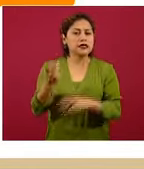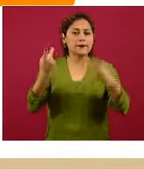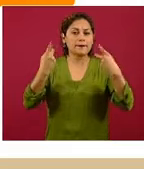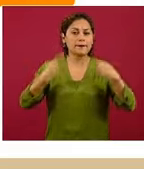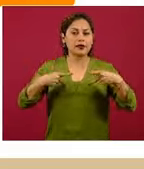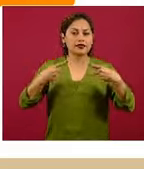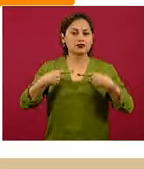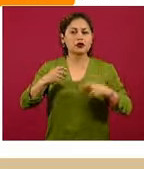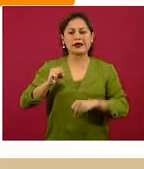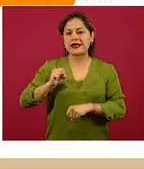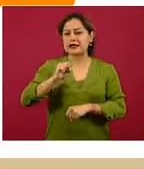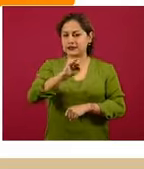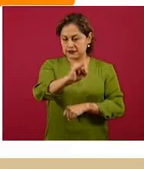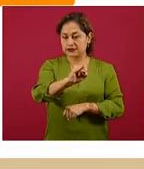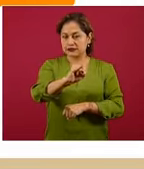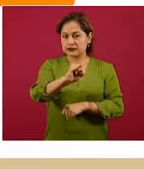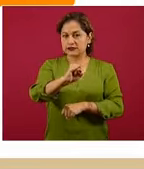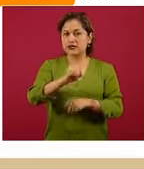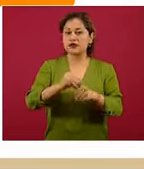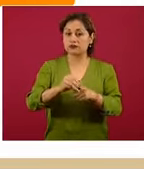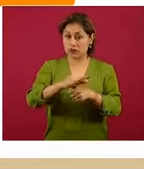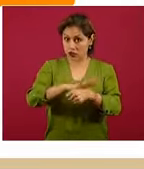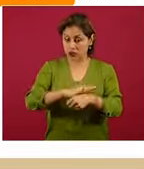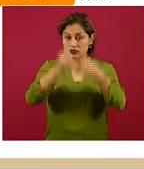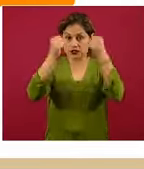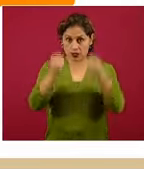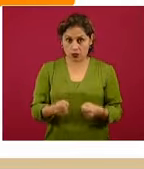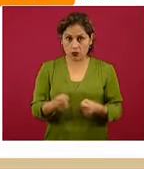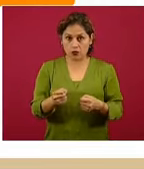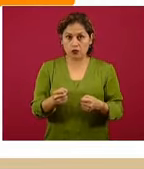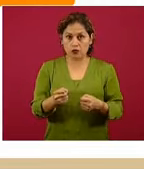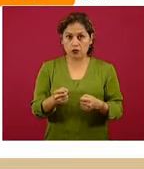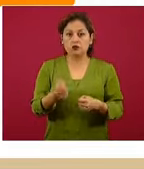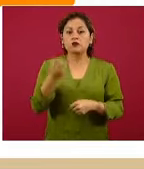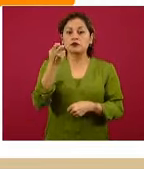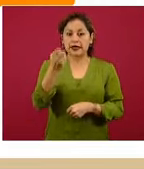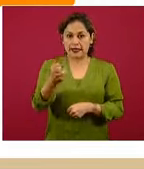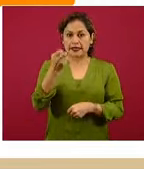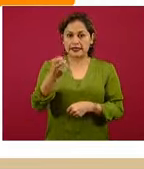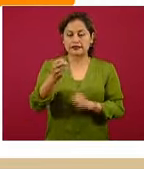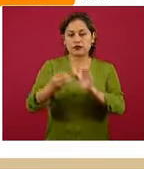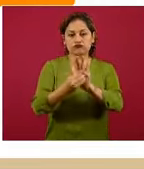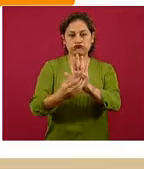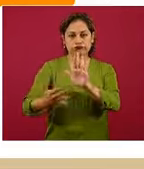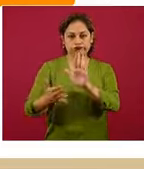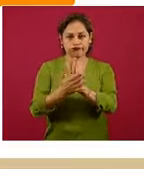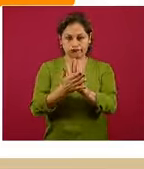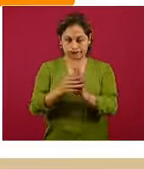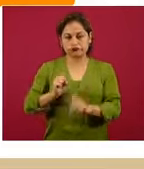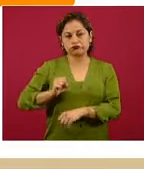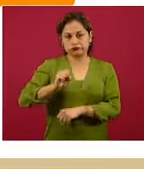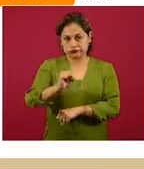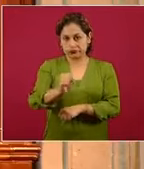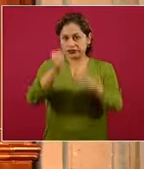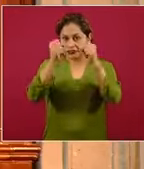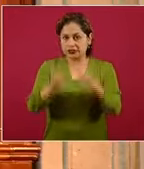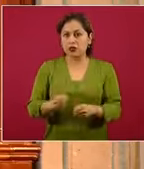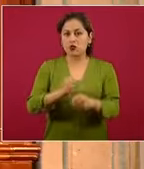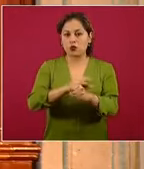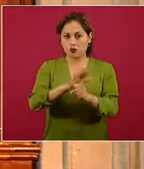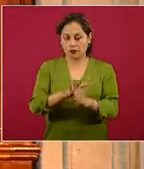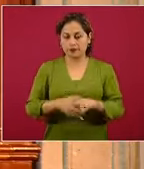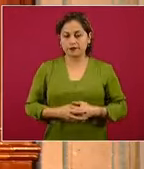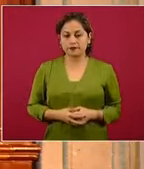sí confirmadas a el virus SARS-CoV-2 y por lo tanto son los casos clasificados como confirmados de COVID-19